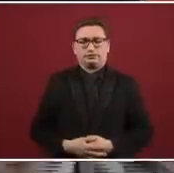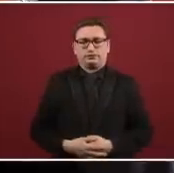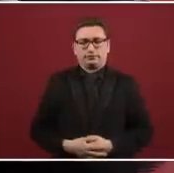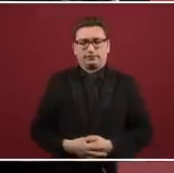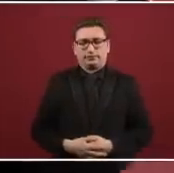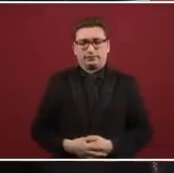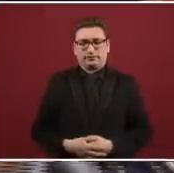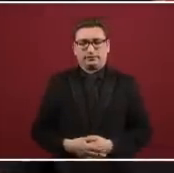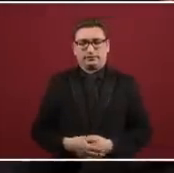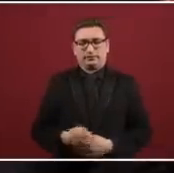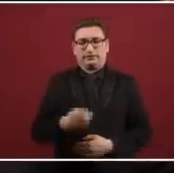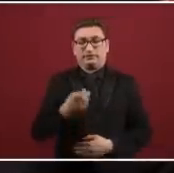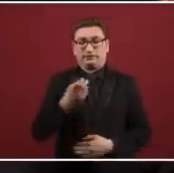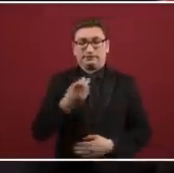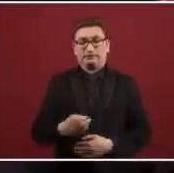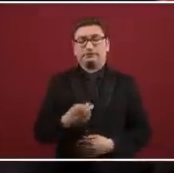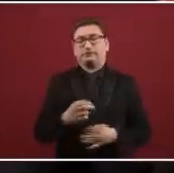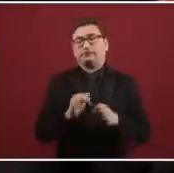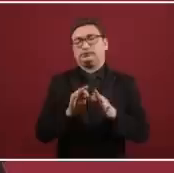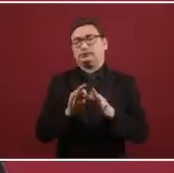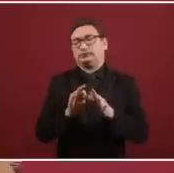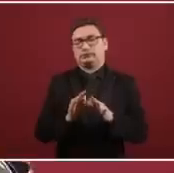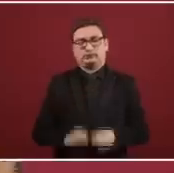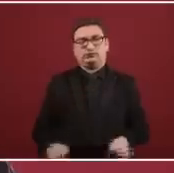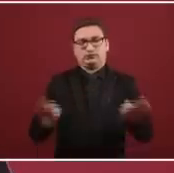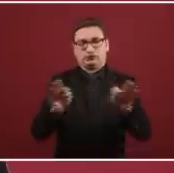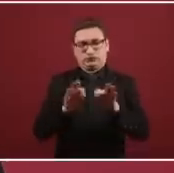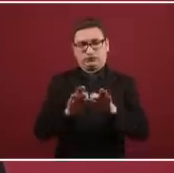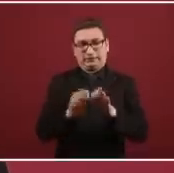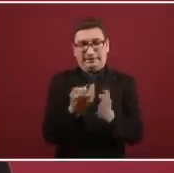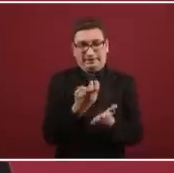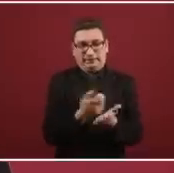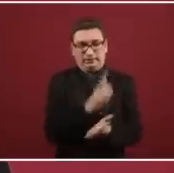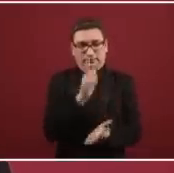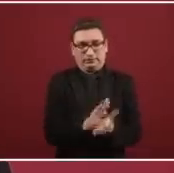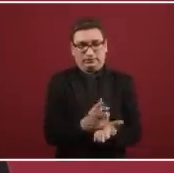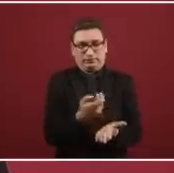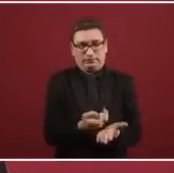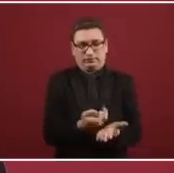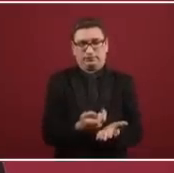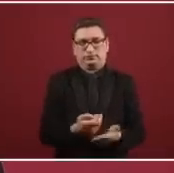Eso es muy importante en la ley.